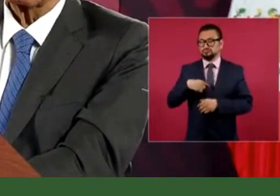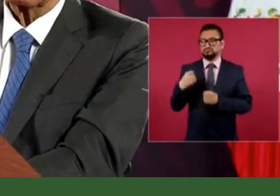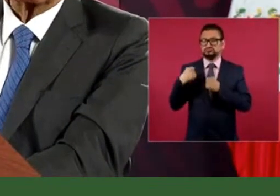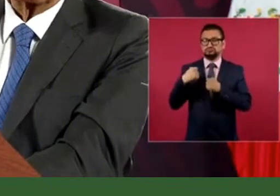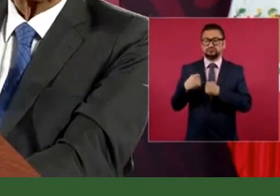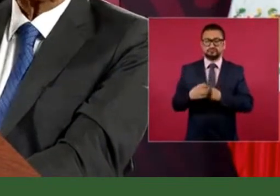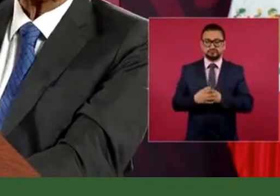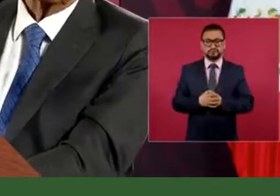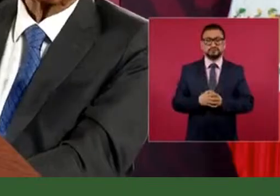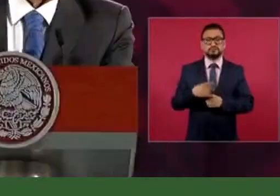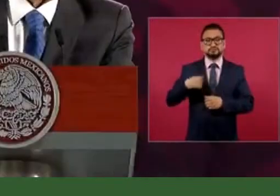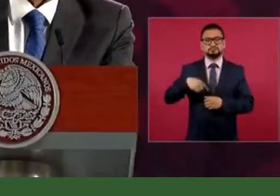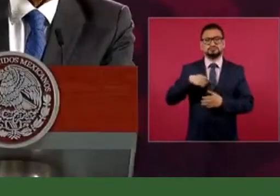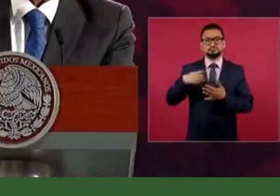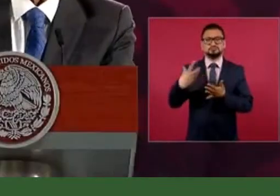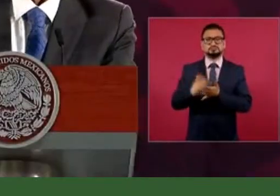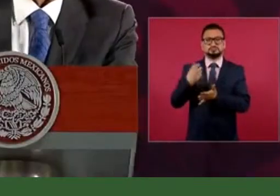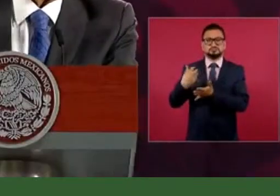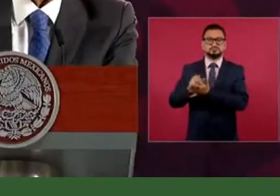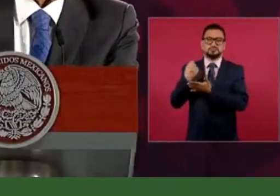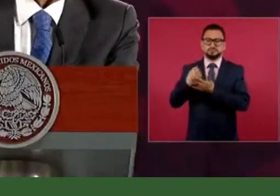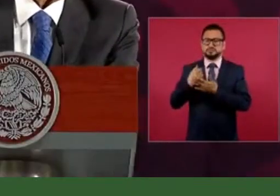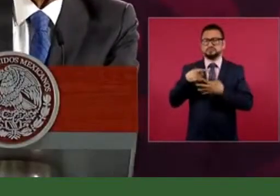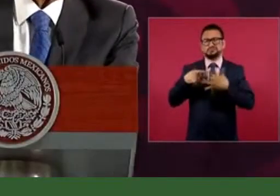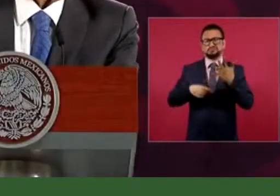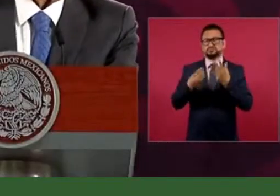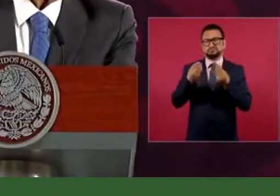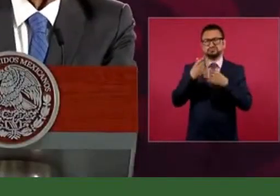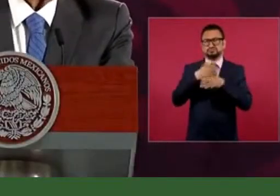y logramos muchas cosas,